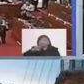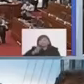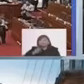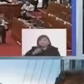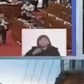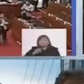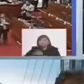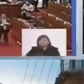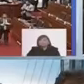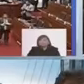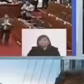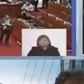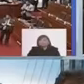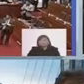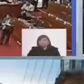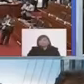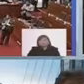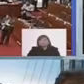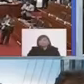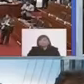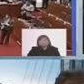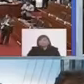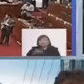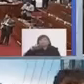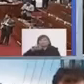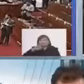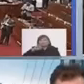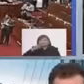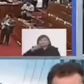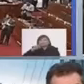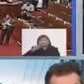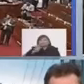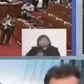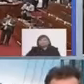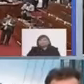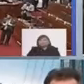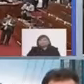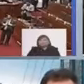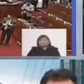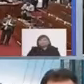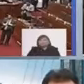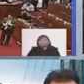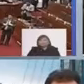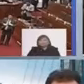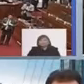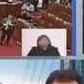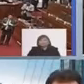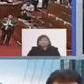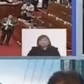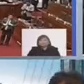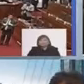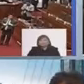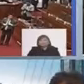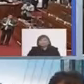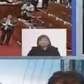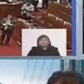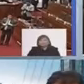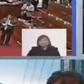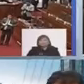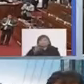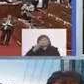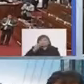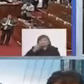el gobierno de Pedro Castillo en estos 16 meses, de la enorme cantidad de errores no forzados que cometió, las